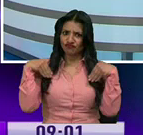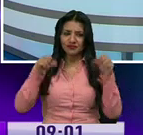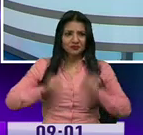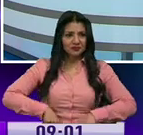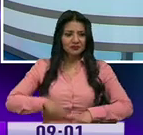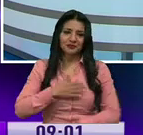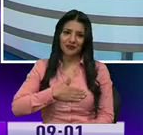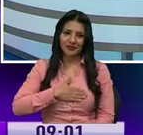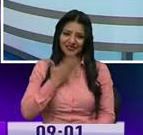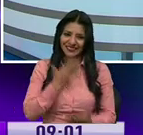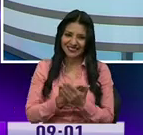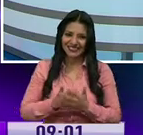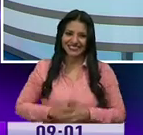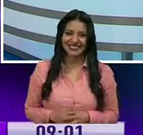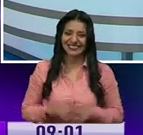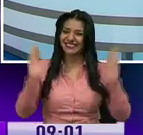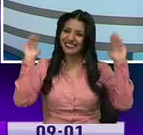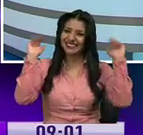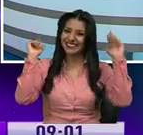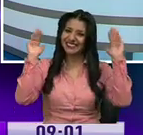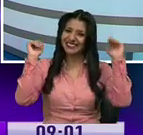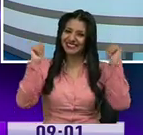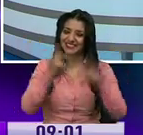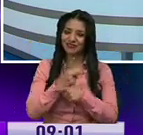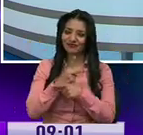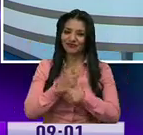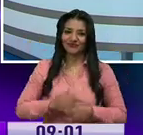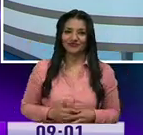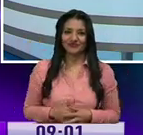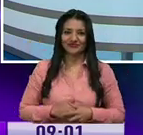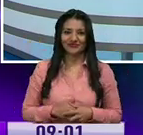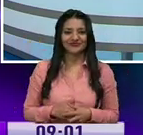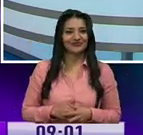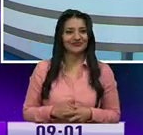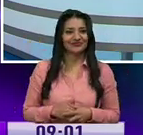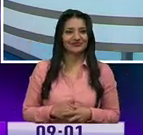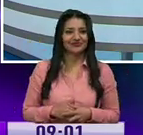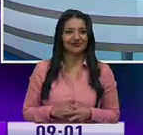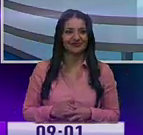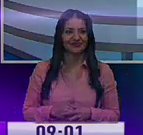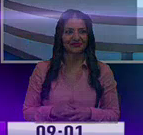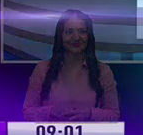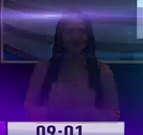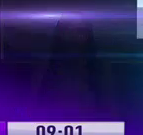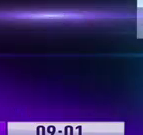Por favor, gracias. Ay, yo tengo cobijita. Gracias. Chao.